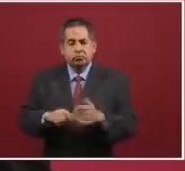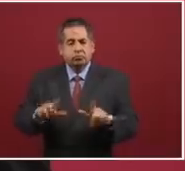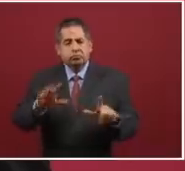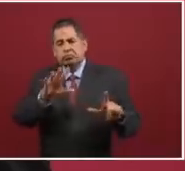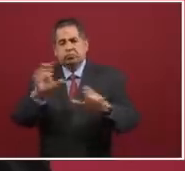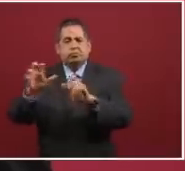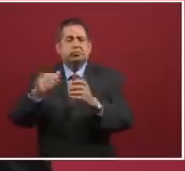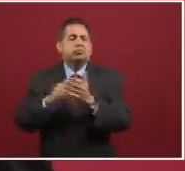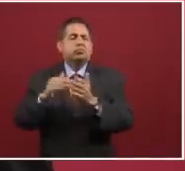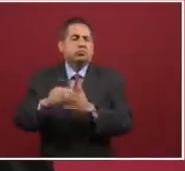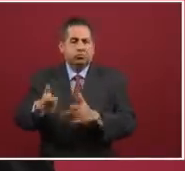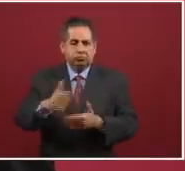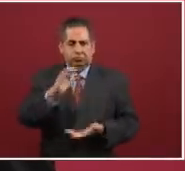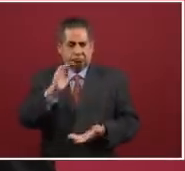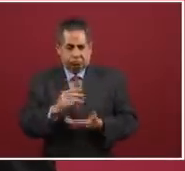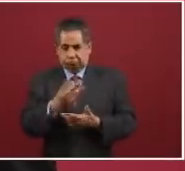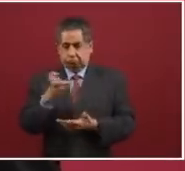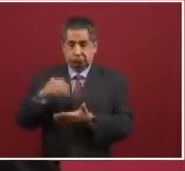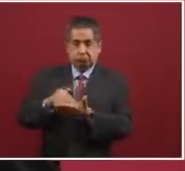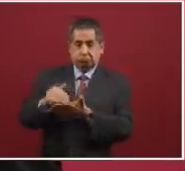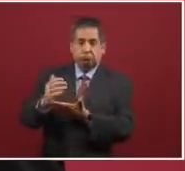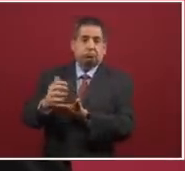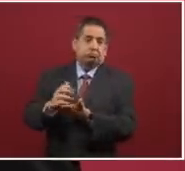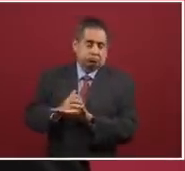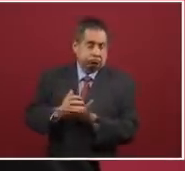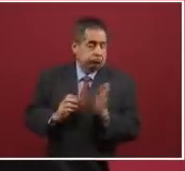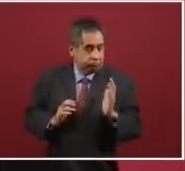700 millones. Es decir,